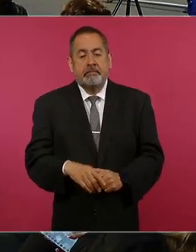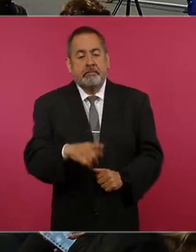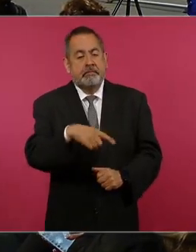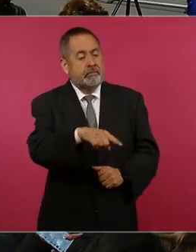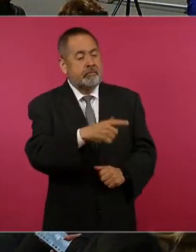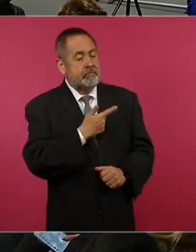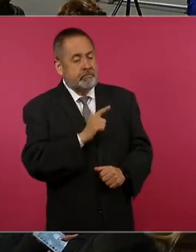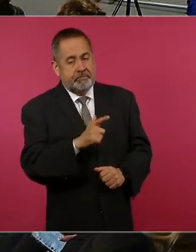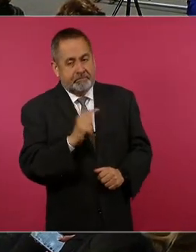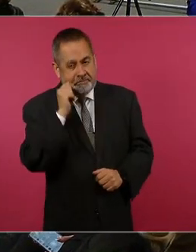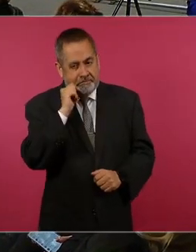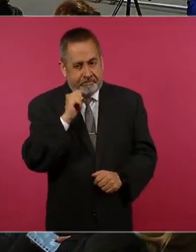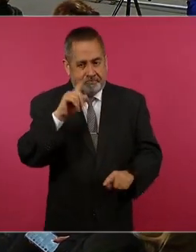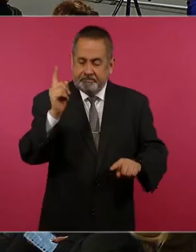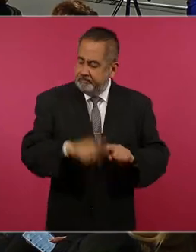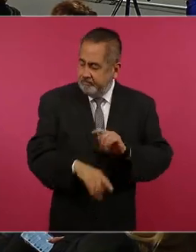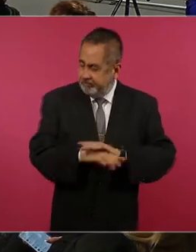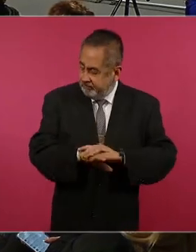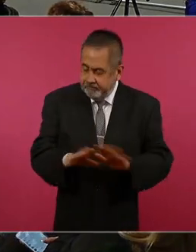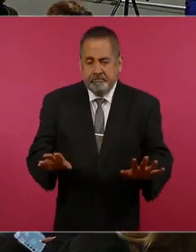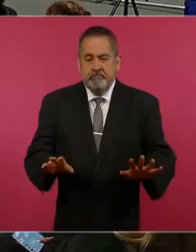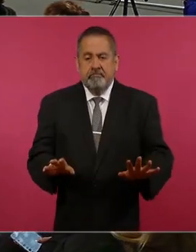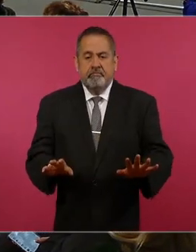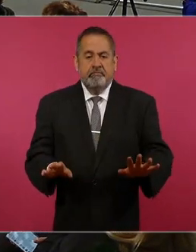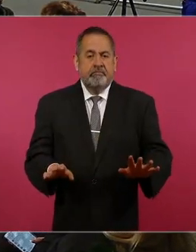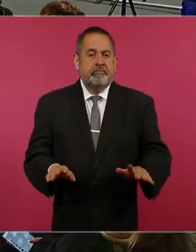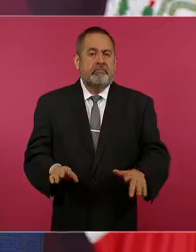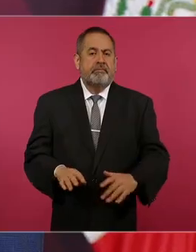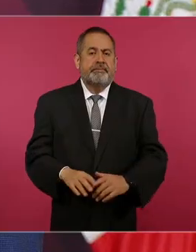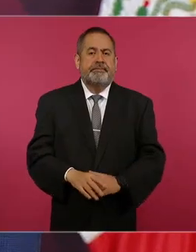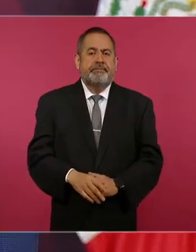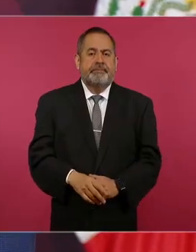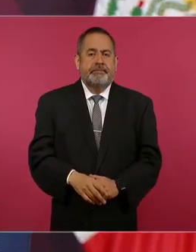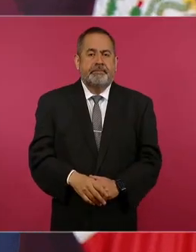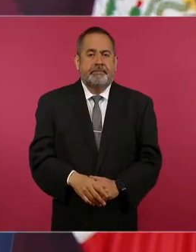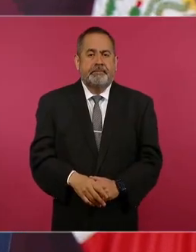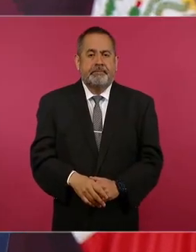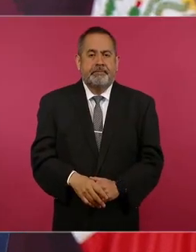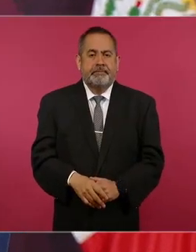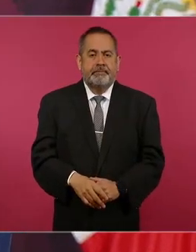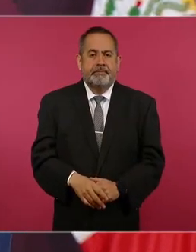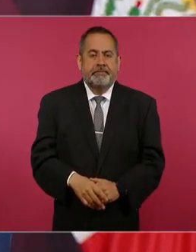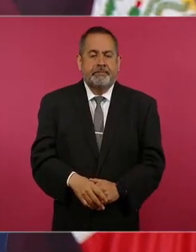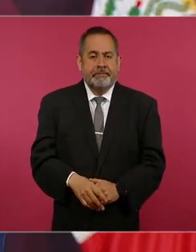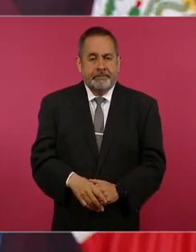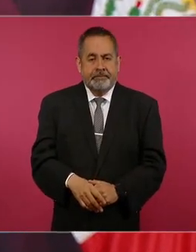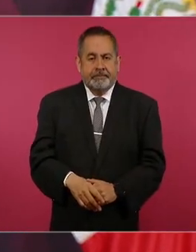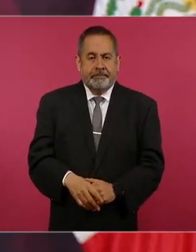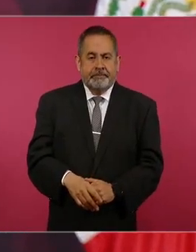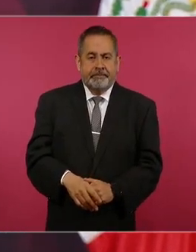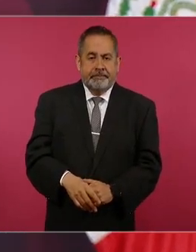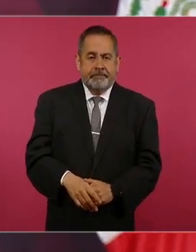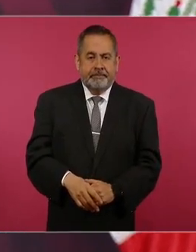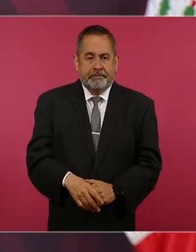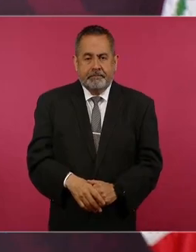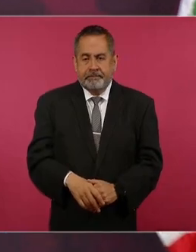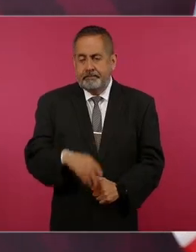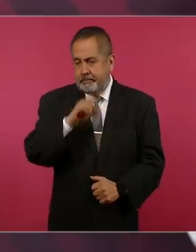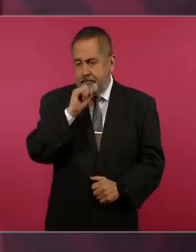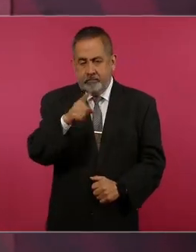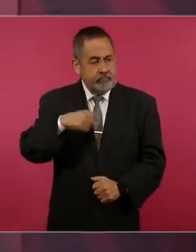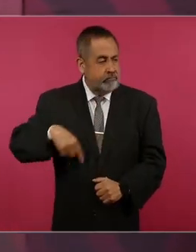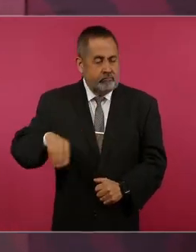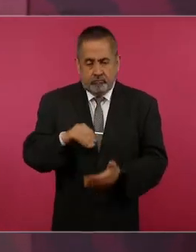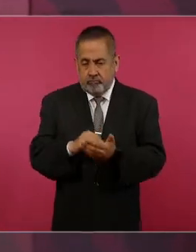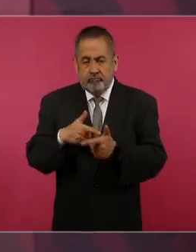guste, y seguir